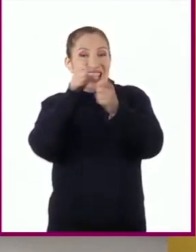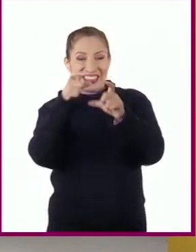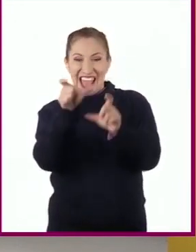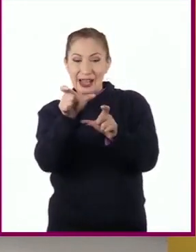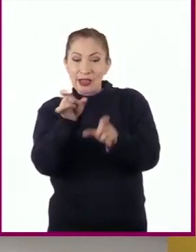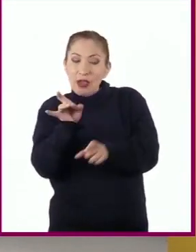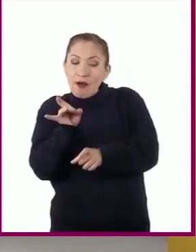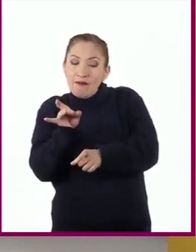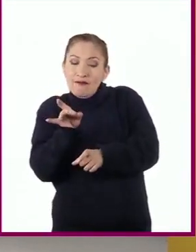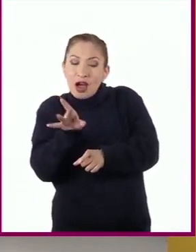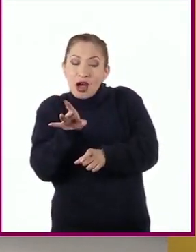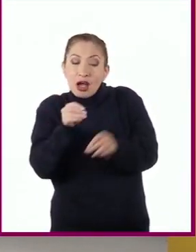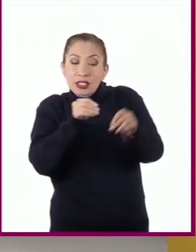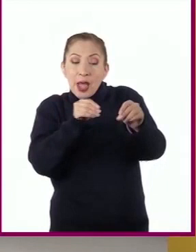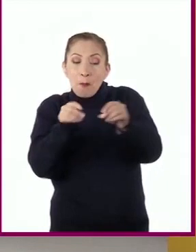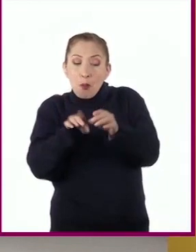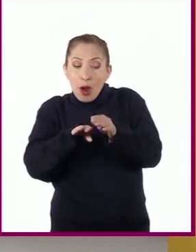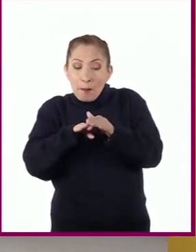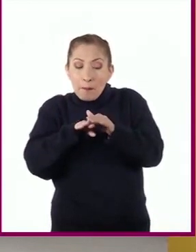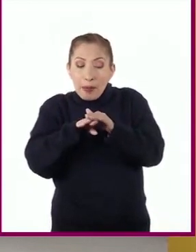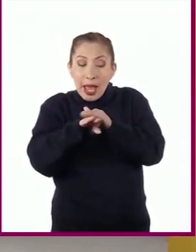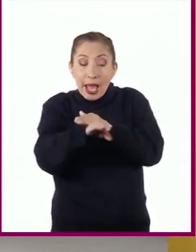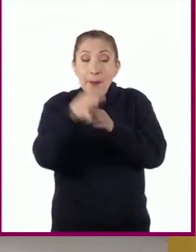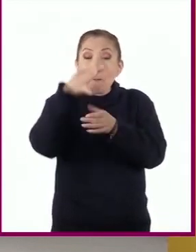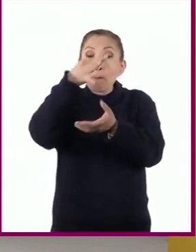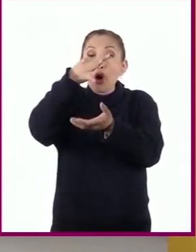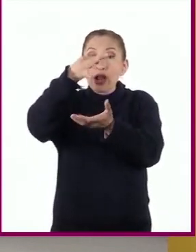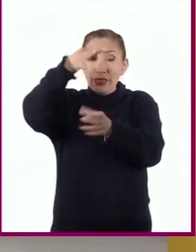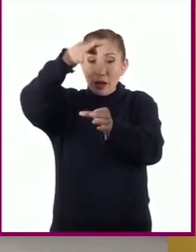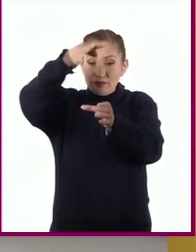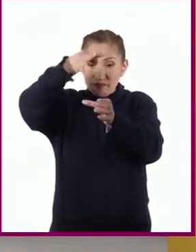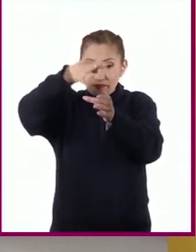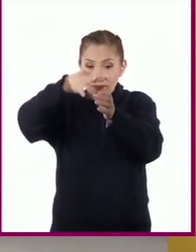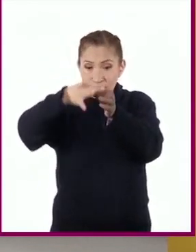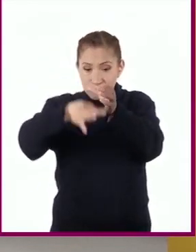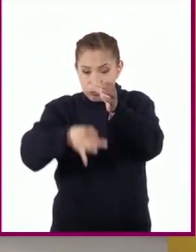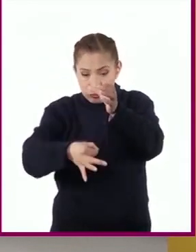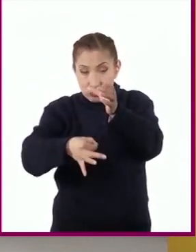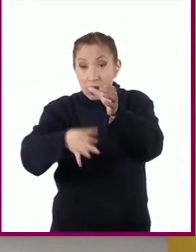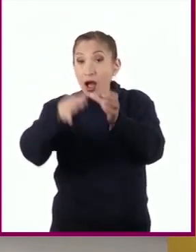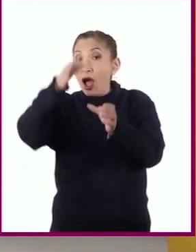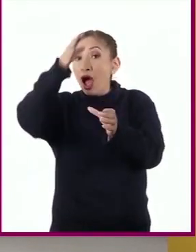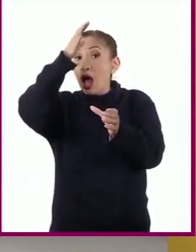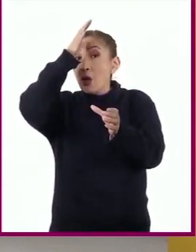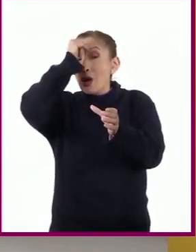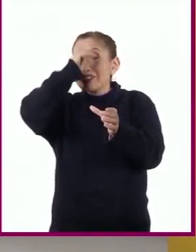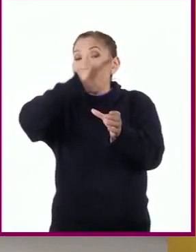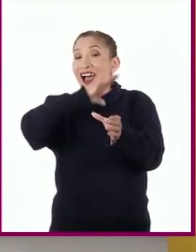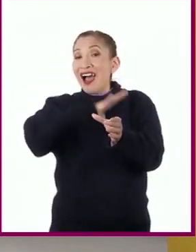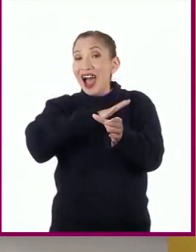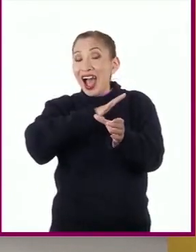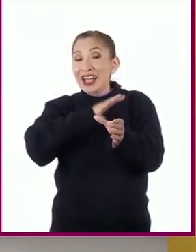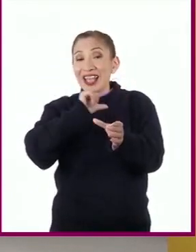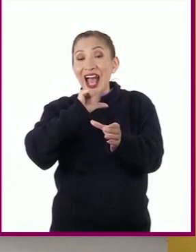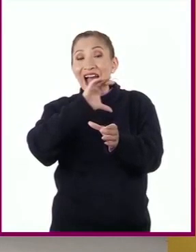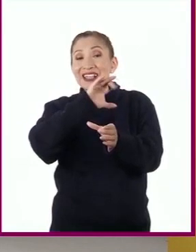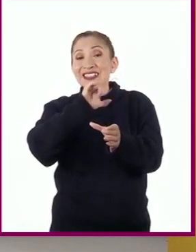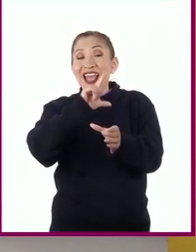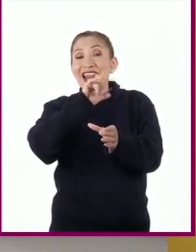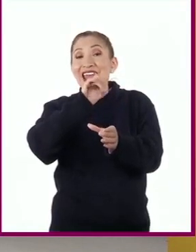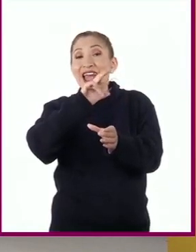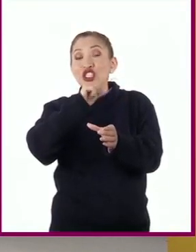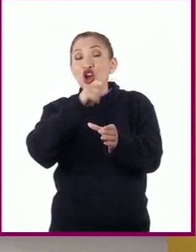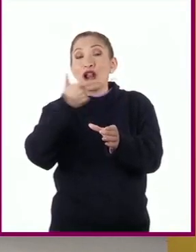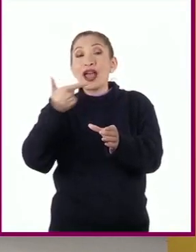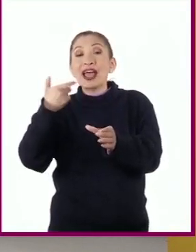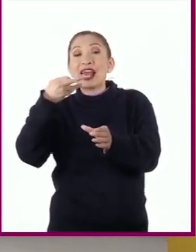tarjeta, se mueve y la moneda cae al vaso. Recordemos que existe la aceleración de la